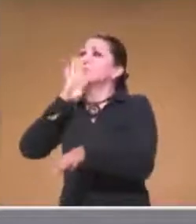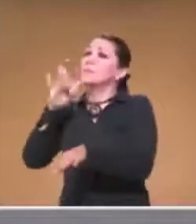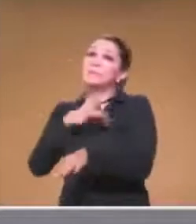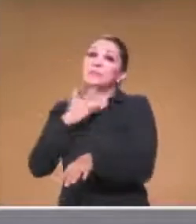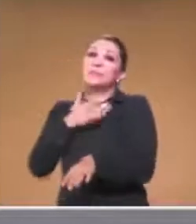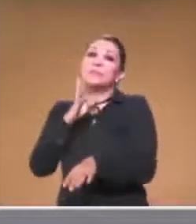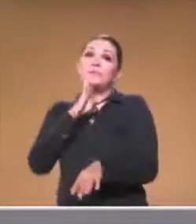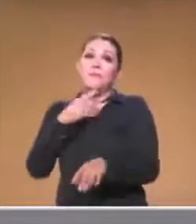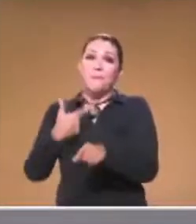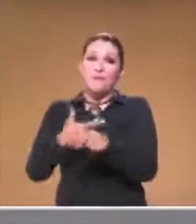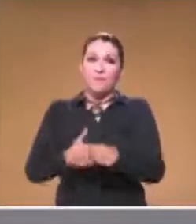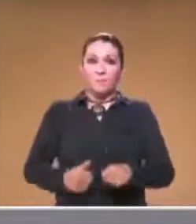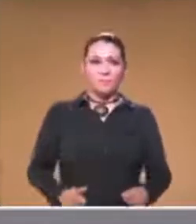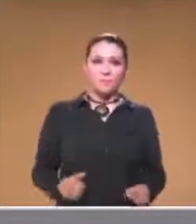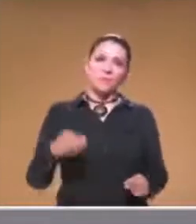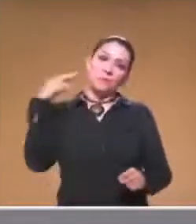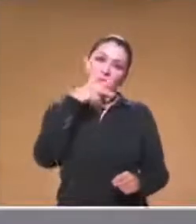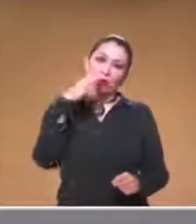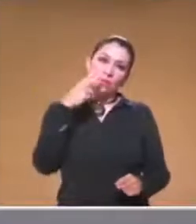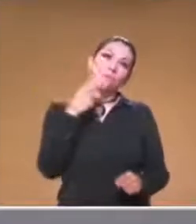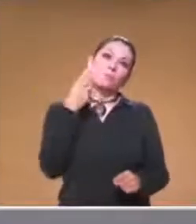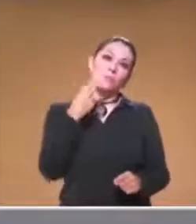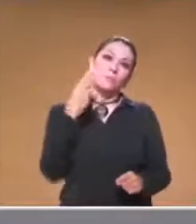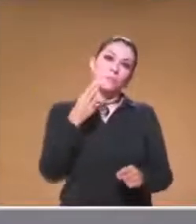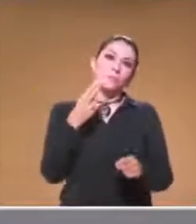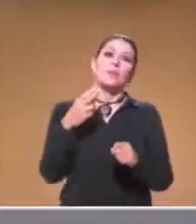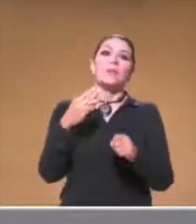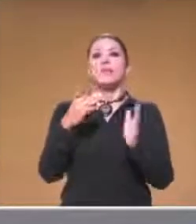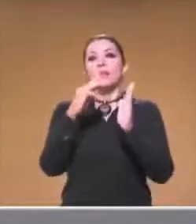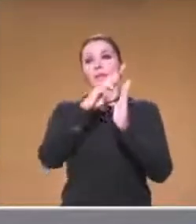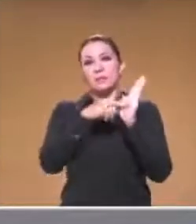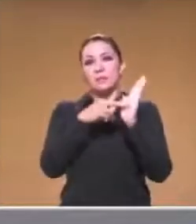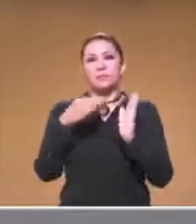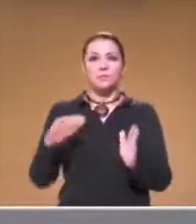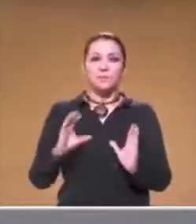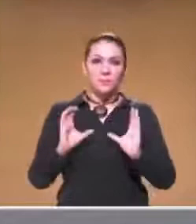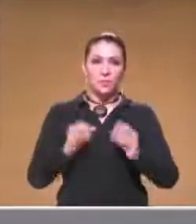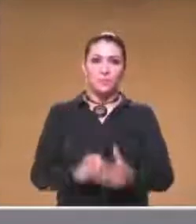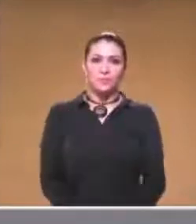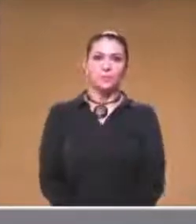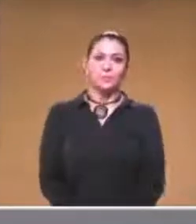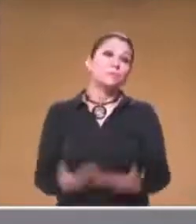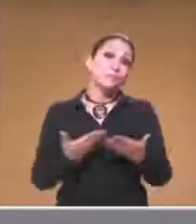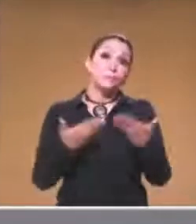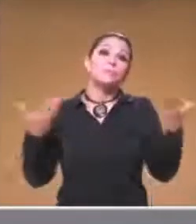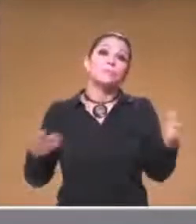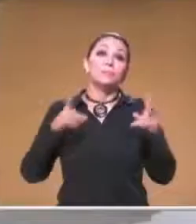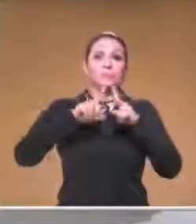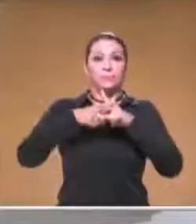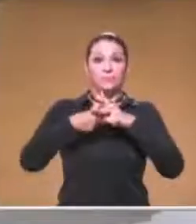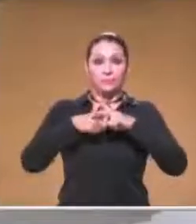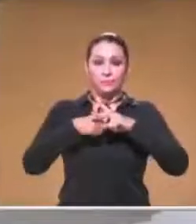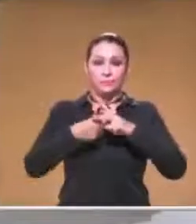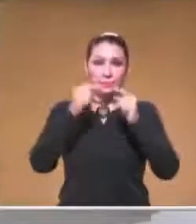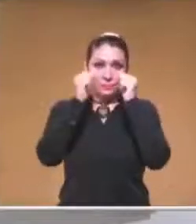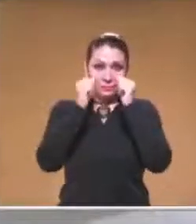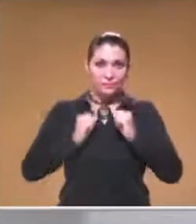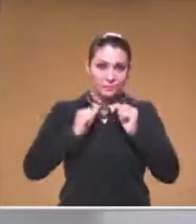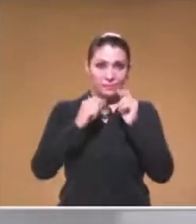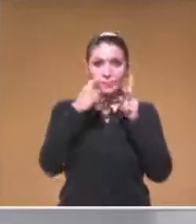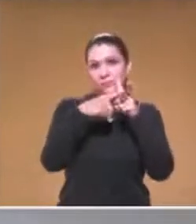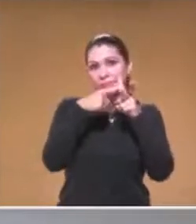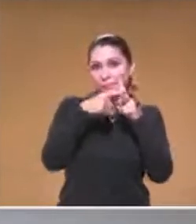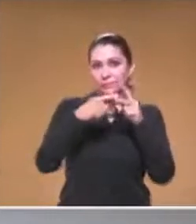poder tomar las medidas preventivas. Bien, vamos a ver, chicos, vamos a empezar rápido con nuestra asignatura que